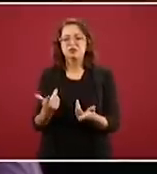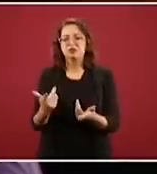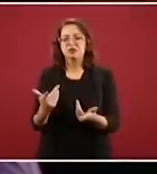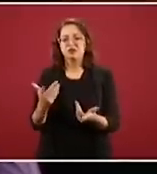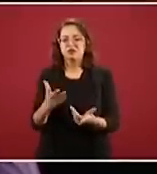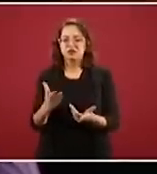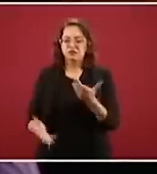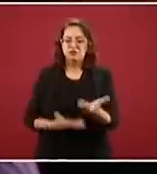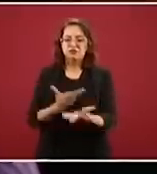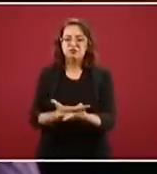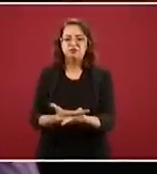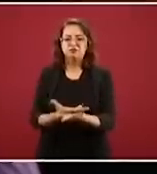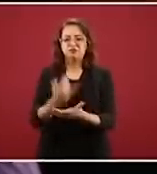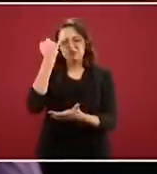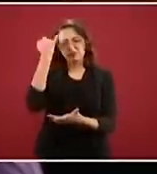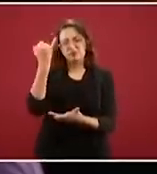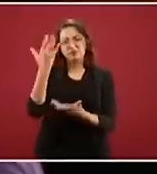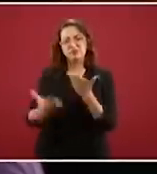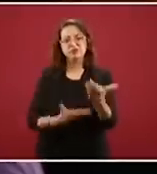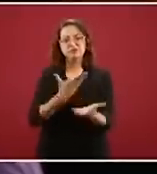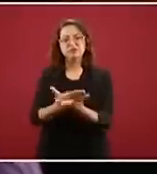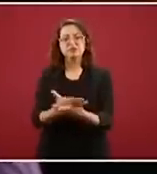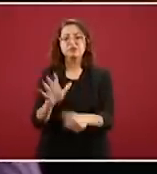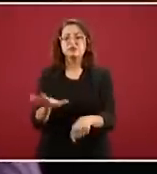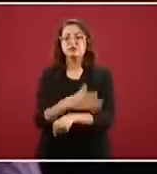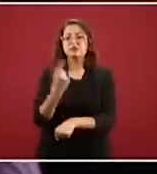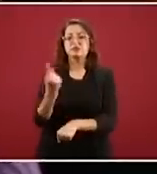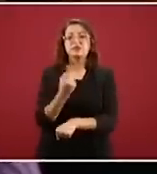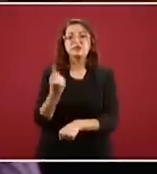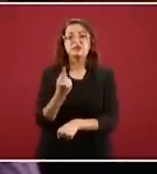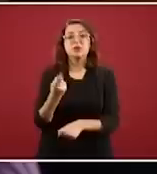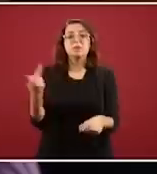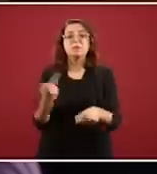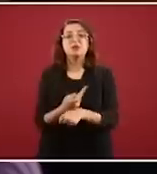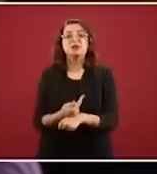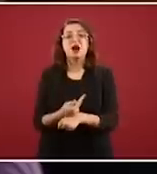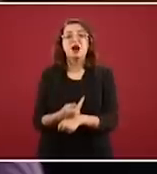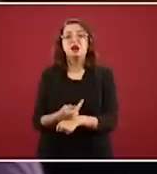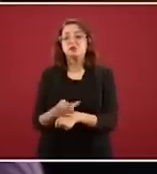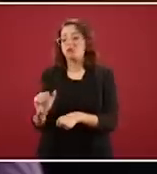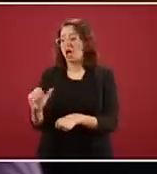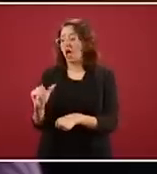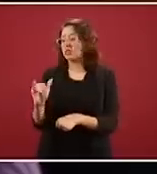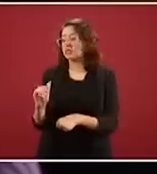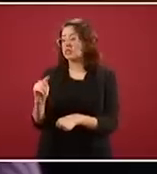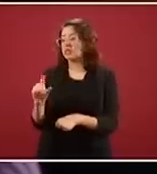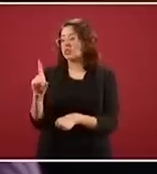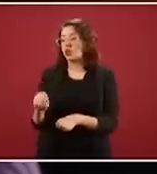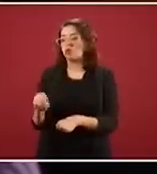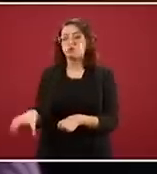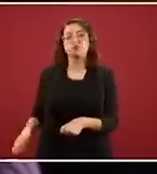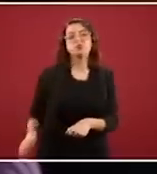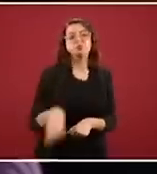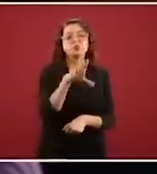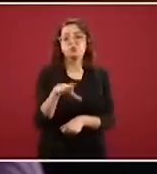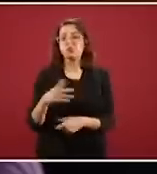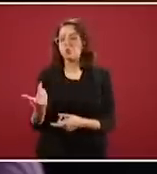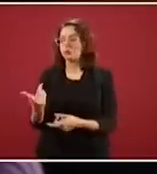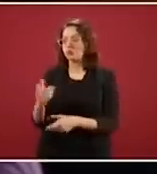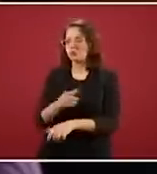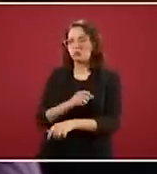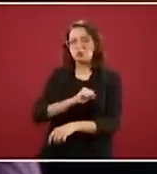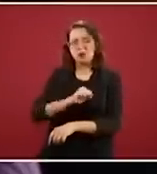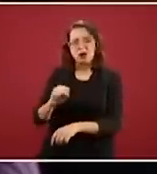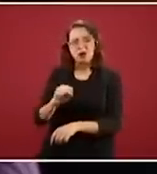esto, una iniciativa, porque además no es un delito que esté considerado como tal. Sí, obviamente